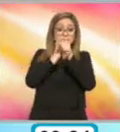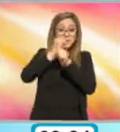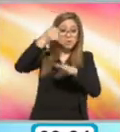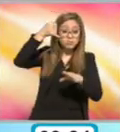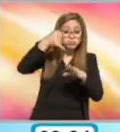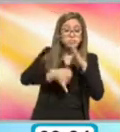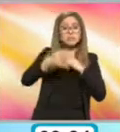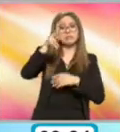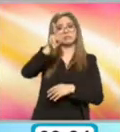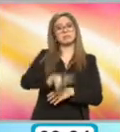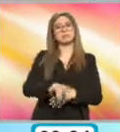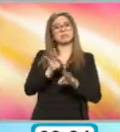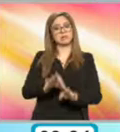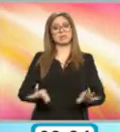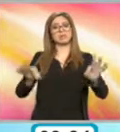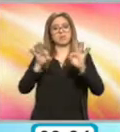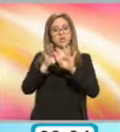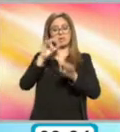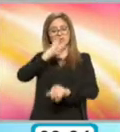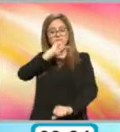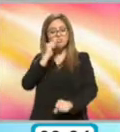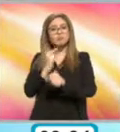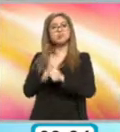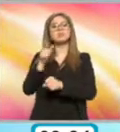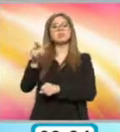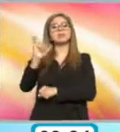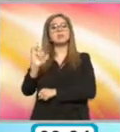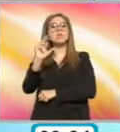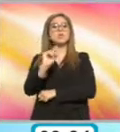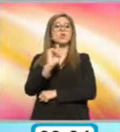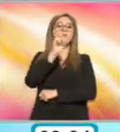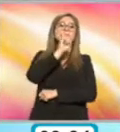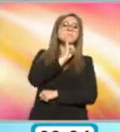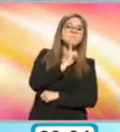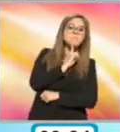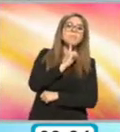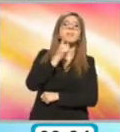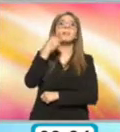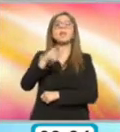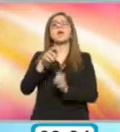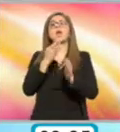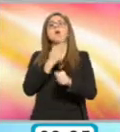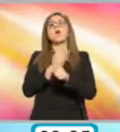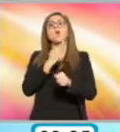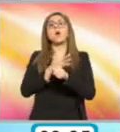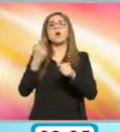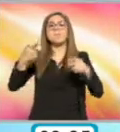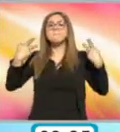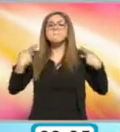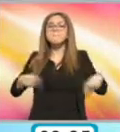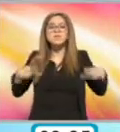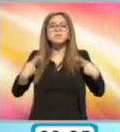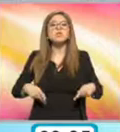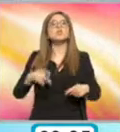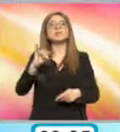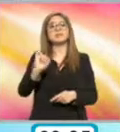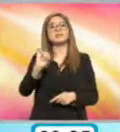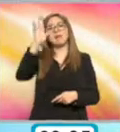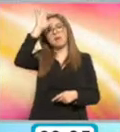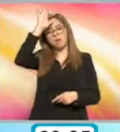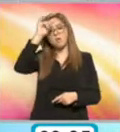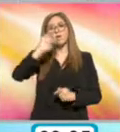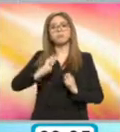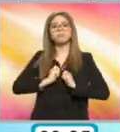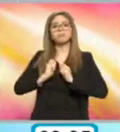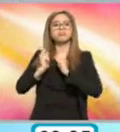tan delicado, se pudiera percatar, ¿no? Claro. O pudiera haber una oposición de la persona que en un momento dado dio el consentimiento para la